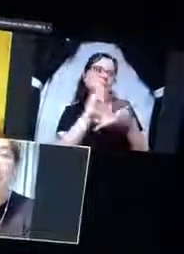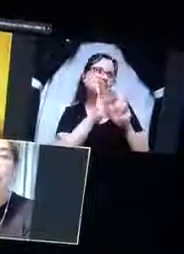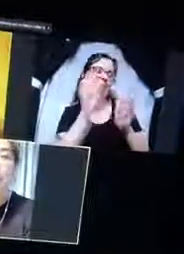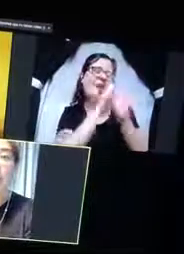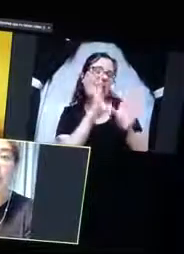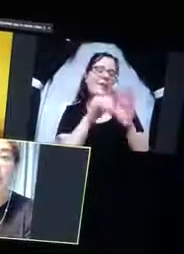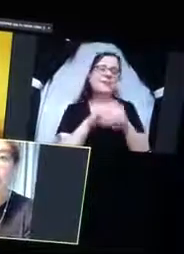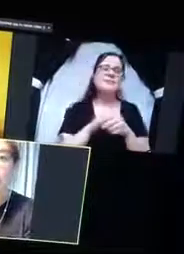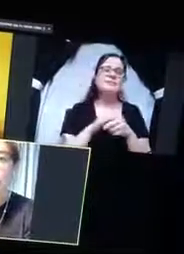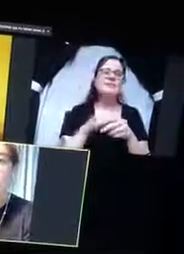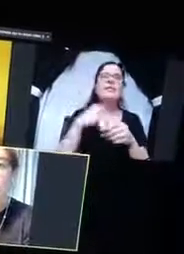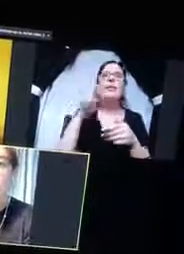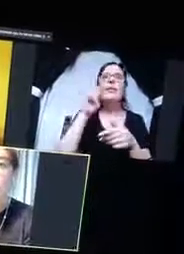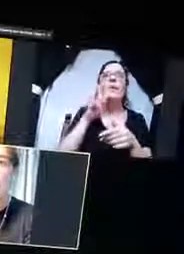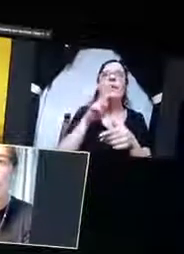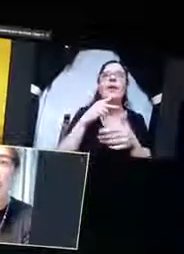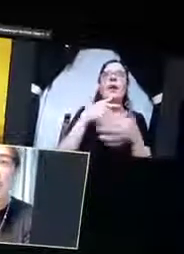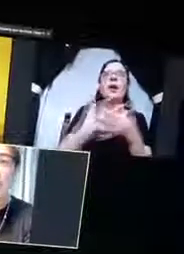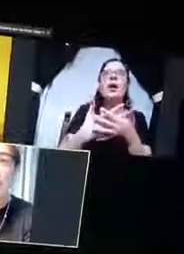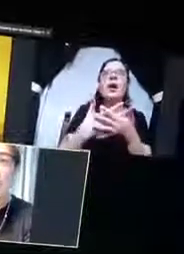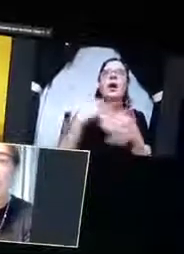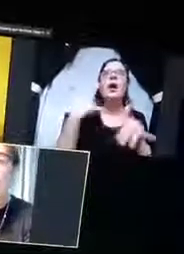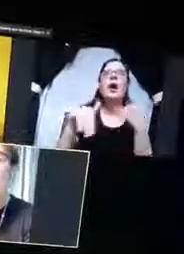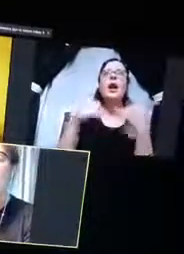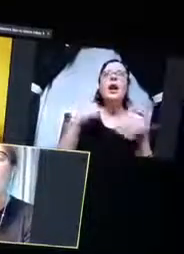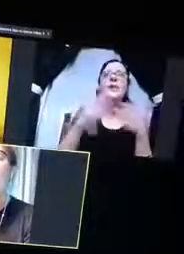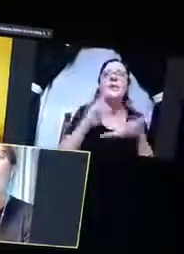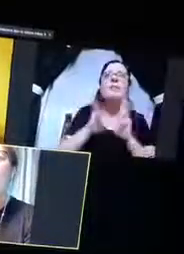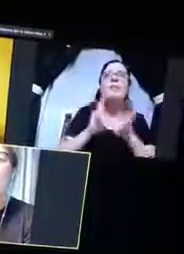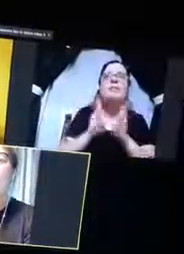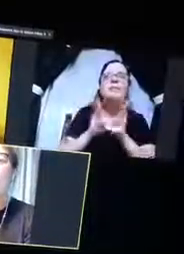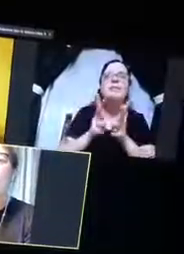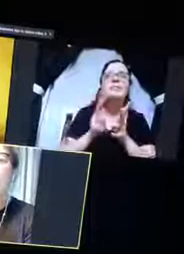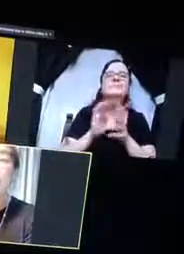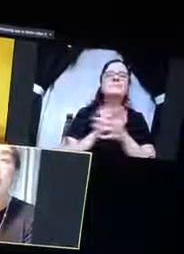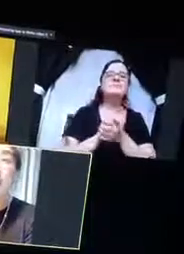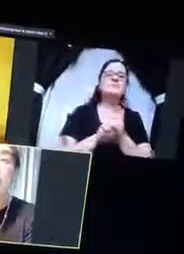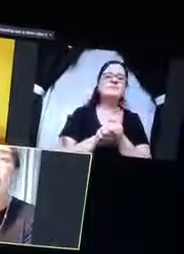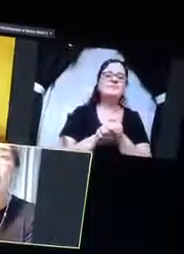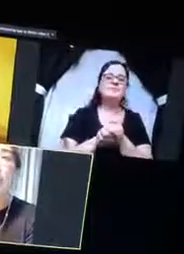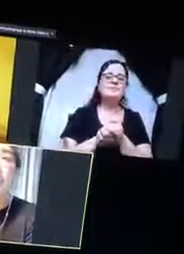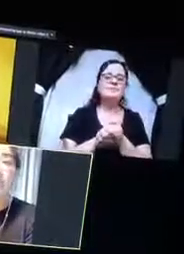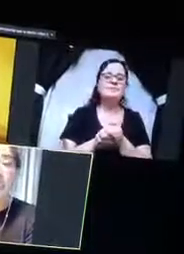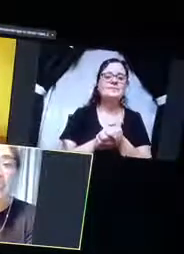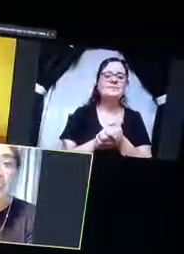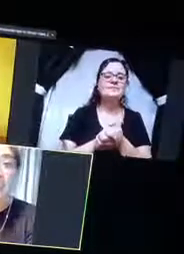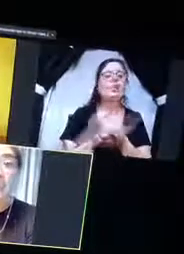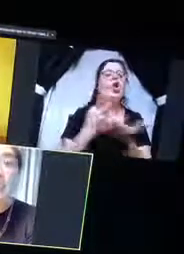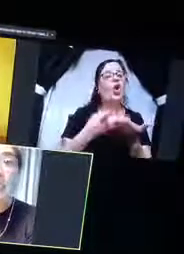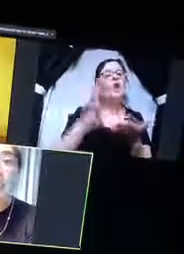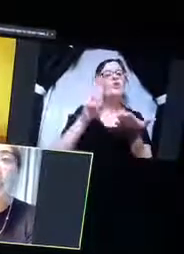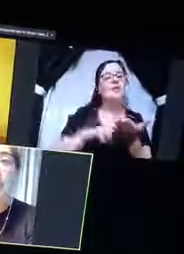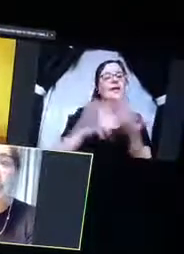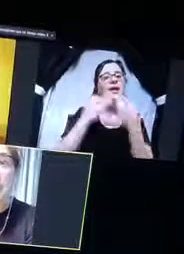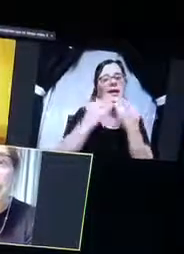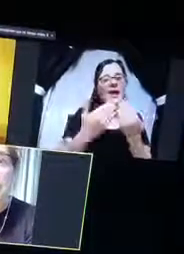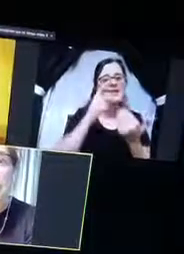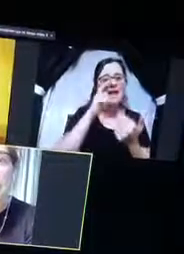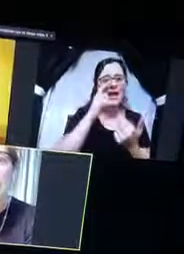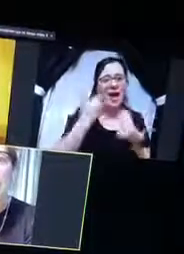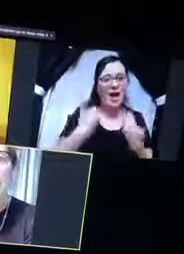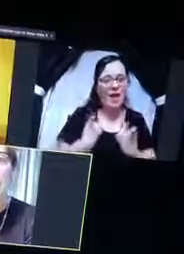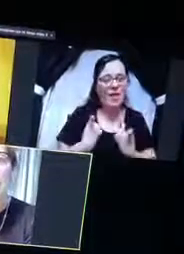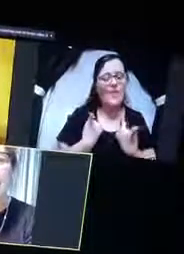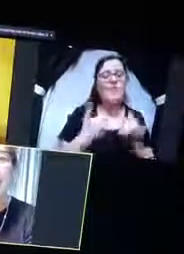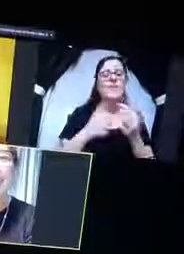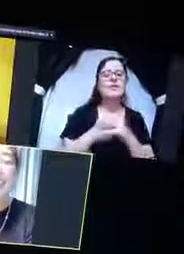No, es que encima estoy maravillada porque la miro y es como más rápido, ¿no? Así que bueno, nuevamente agradecer a Euge